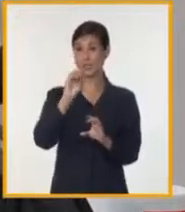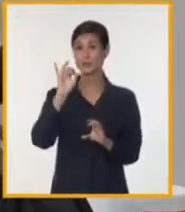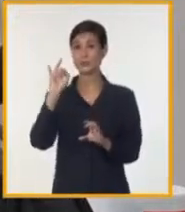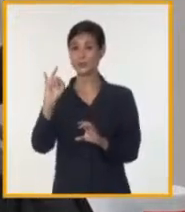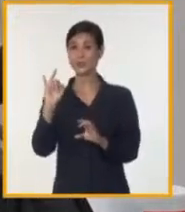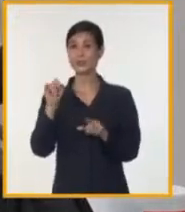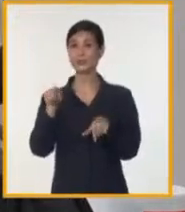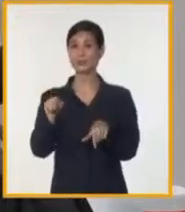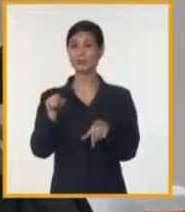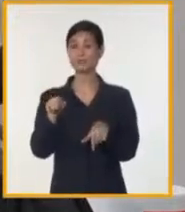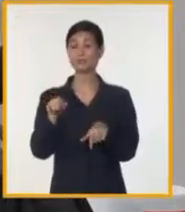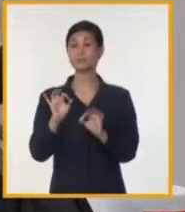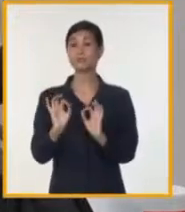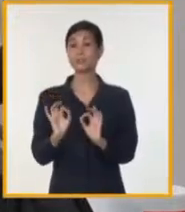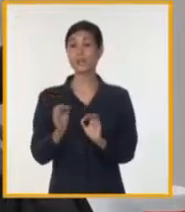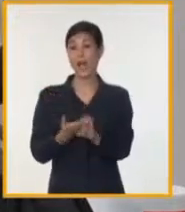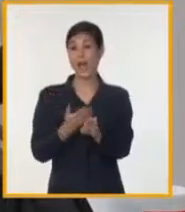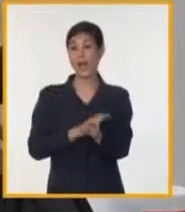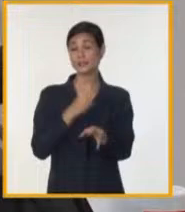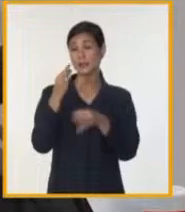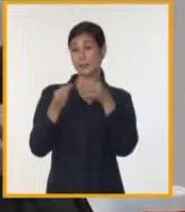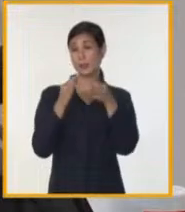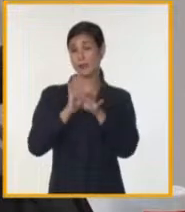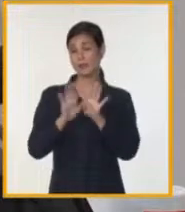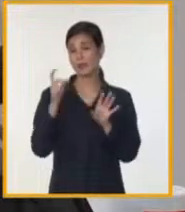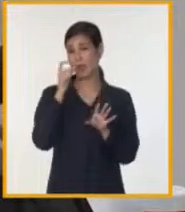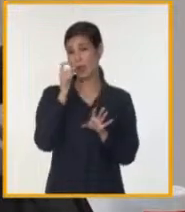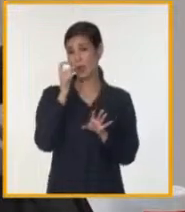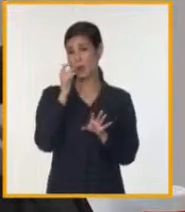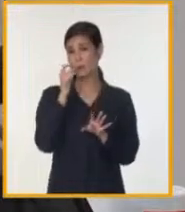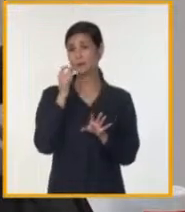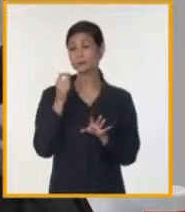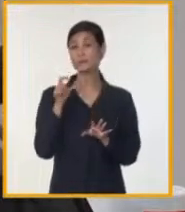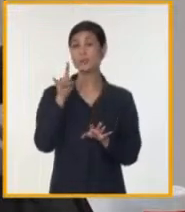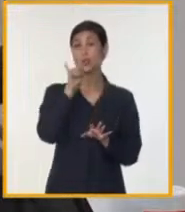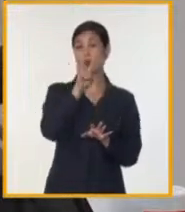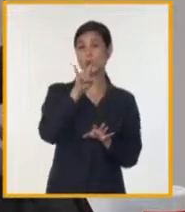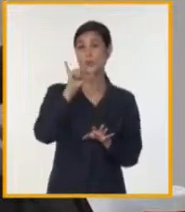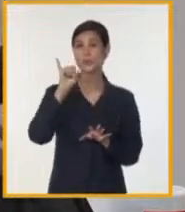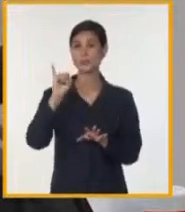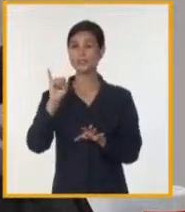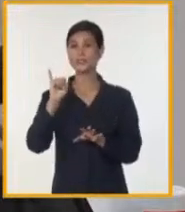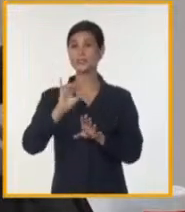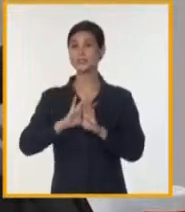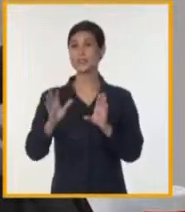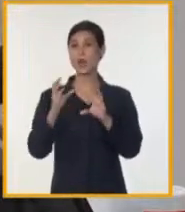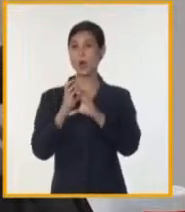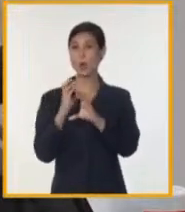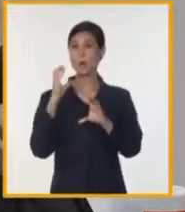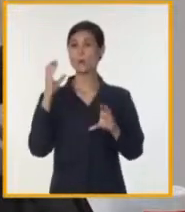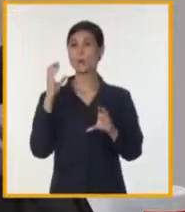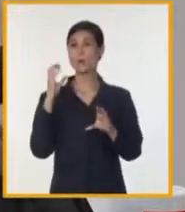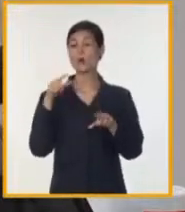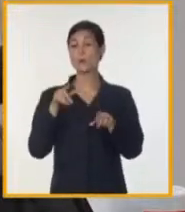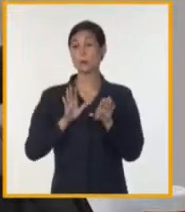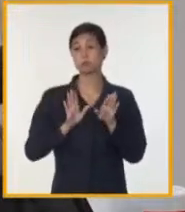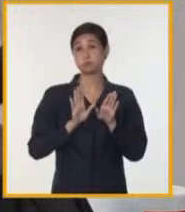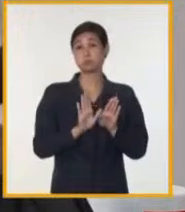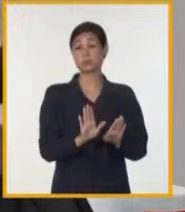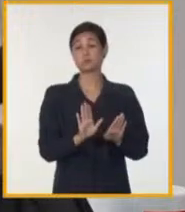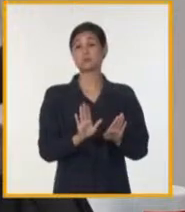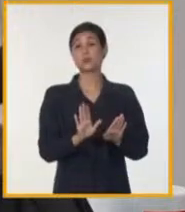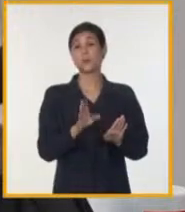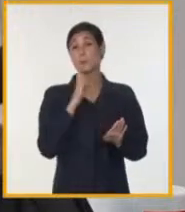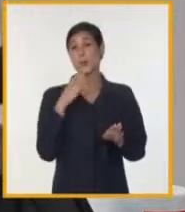flete, tal y como explicaba el ingeniero Oscar. Y 96 están en esquema de arrendamiento, que fueron ómnibus que estuvieron paralizados por